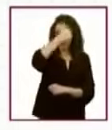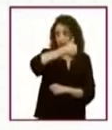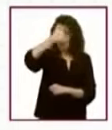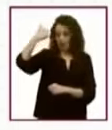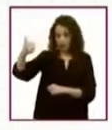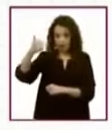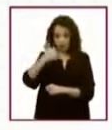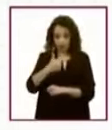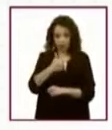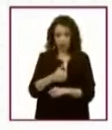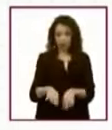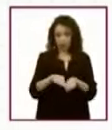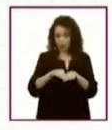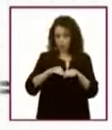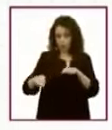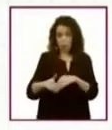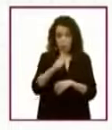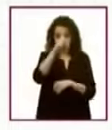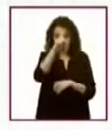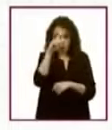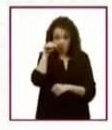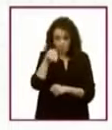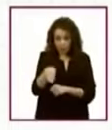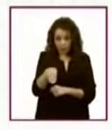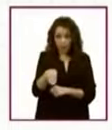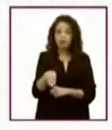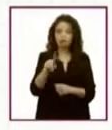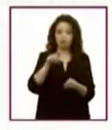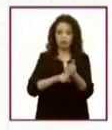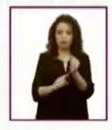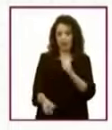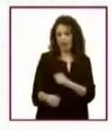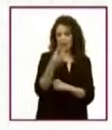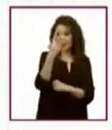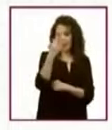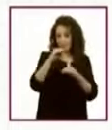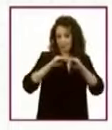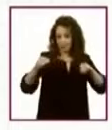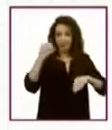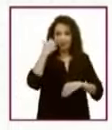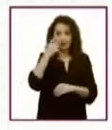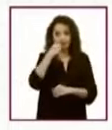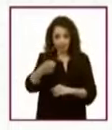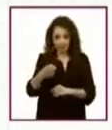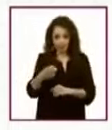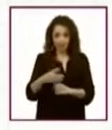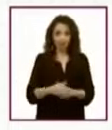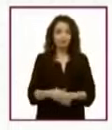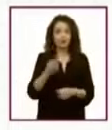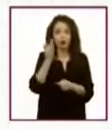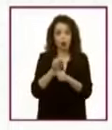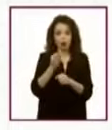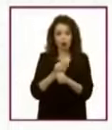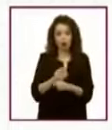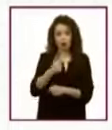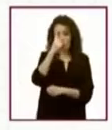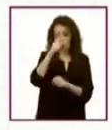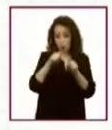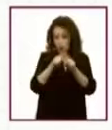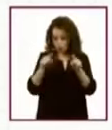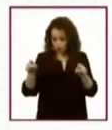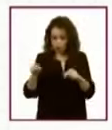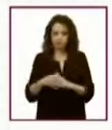mide 1 metro, su perímetro es de 3 metros. Ahora, tomemos un lado del triángulo. Al aplicar el